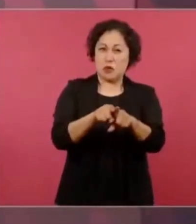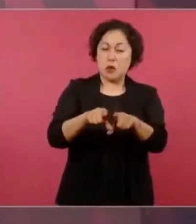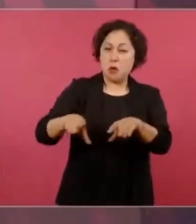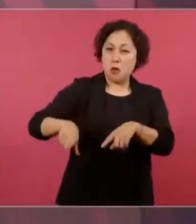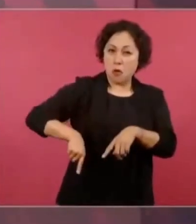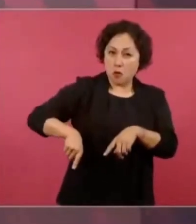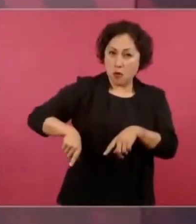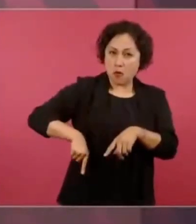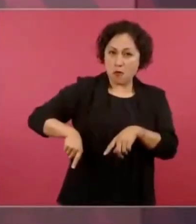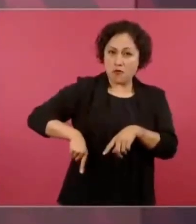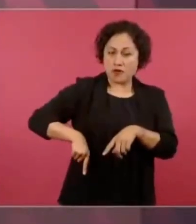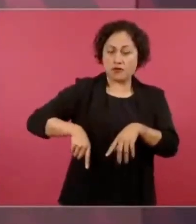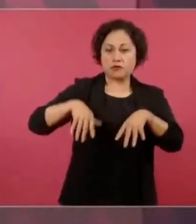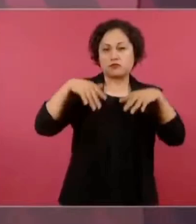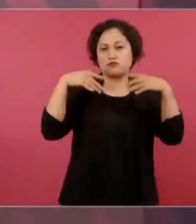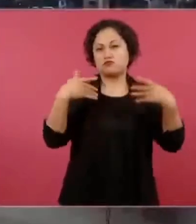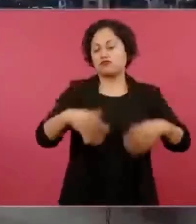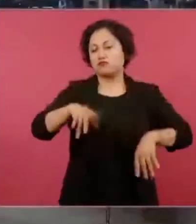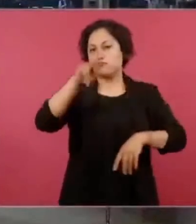una mayor desigualdad